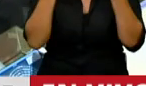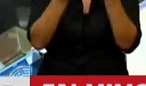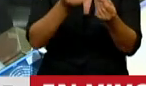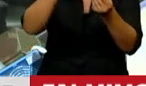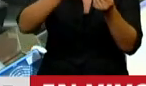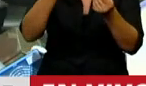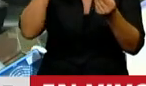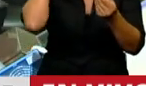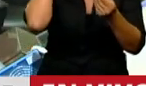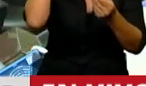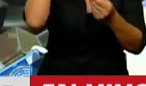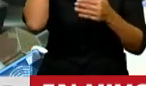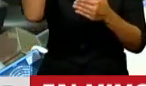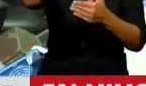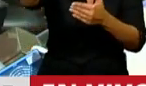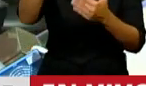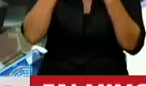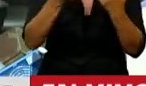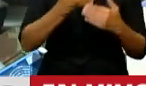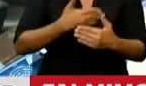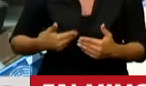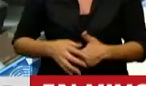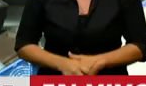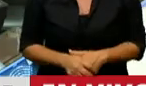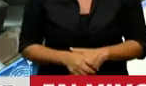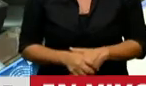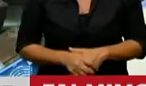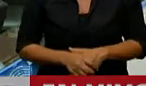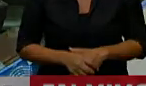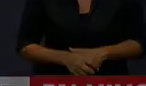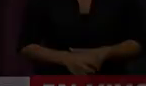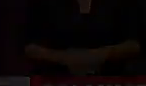pero con esa mirada que le estoy planteando. Gracias, presidente. Gracias, diputado Contigiani.